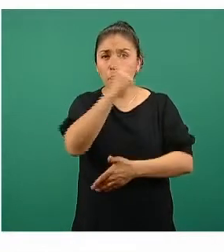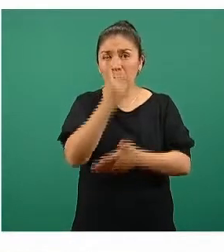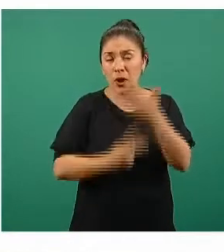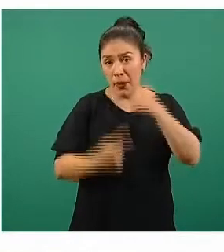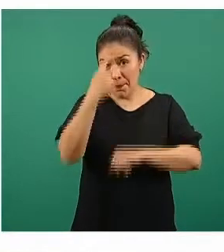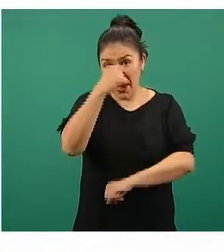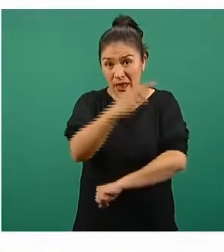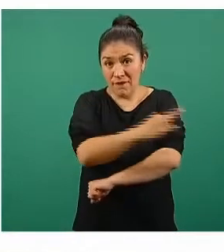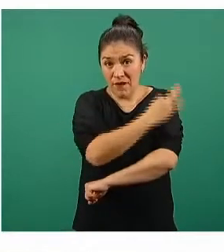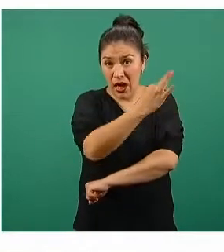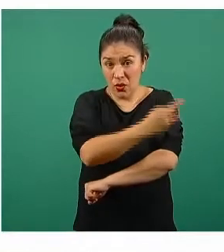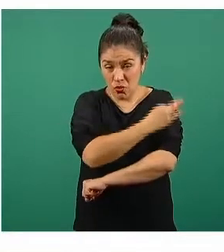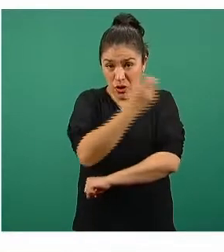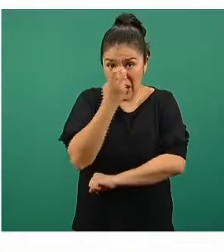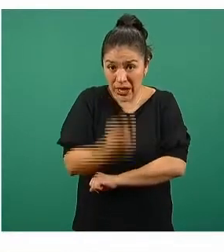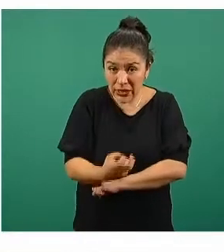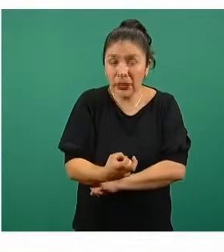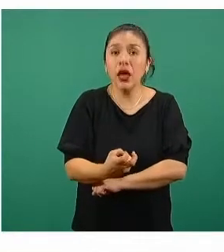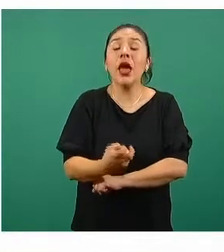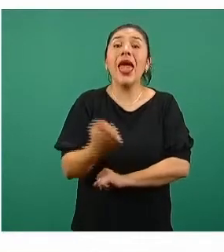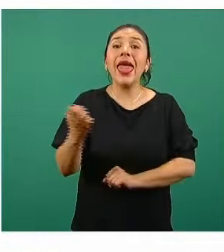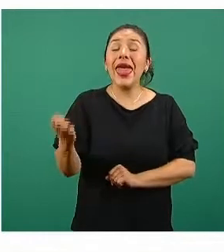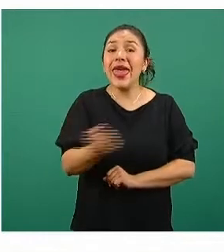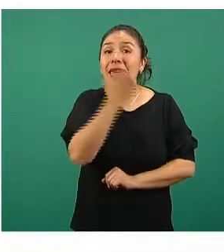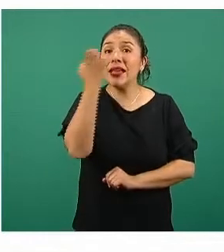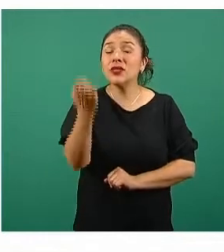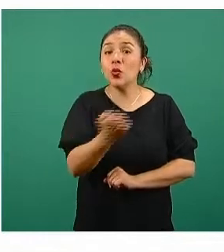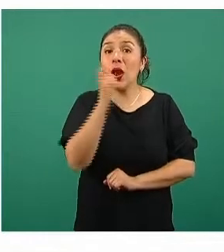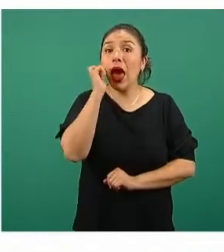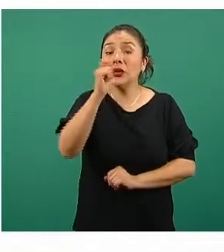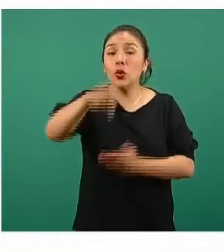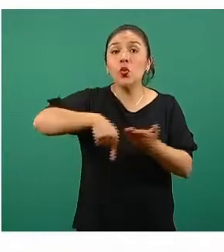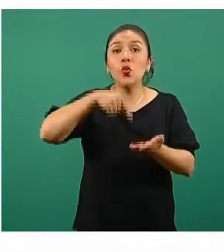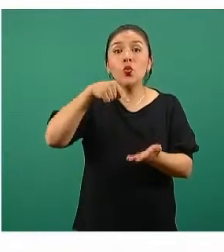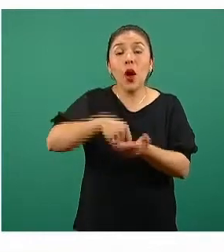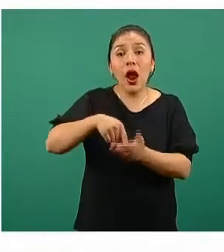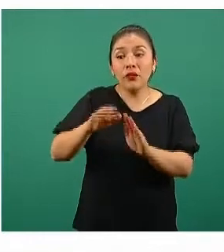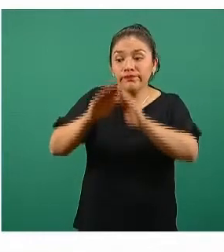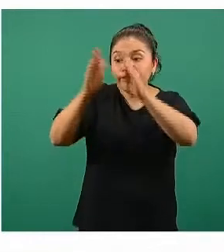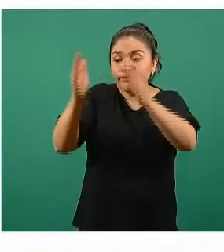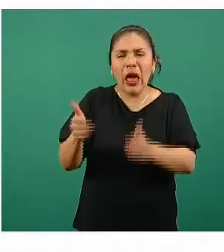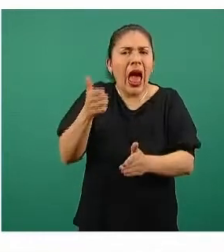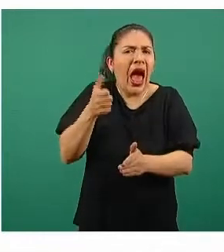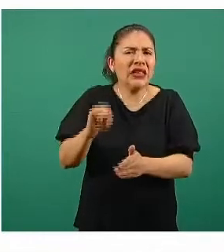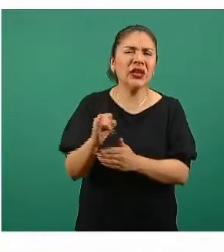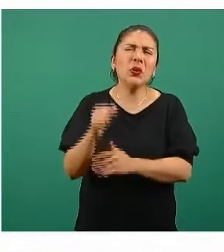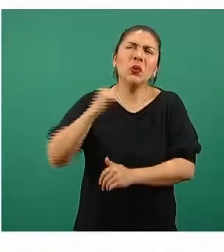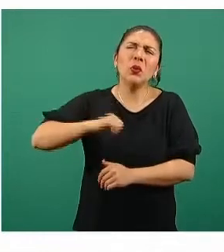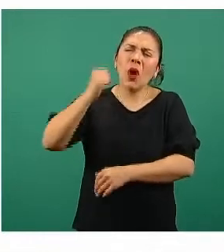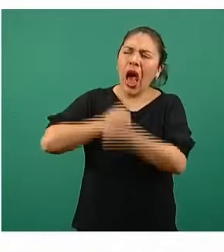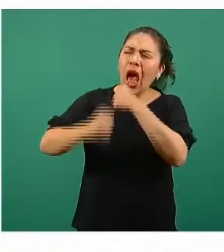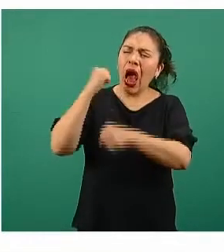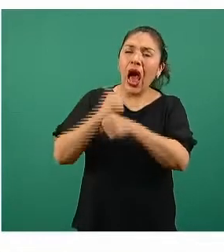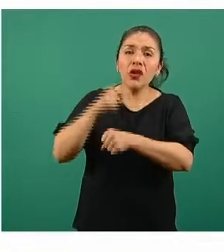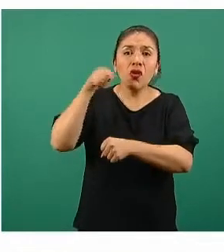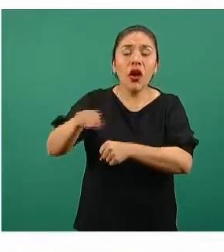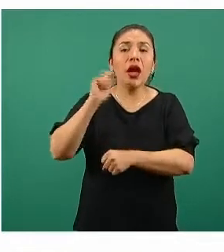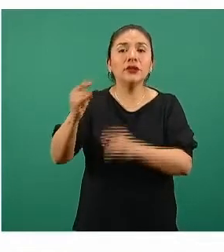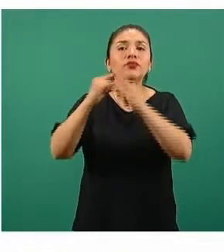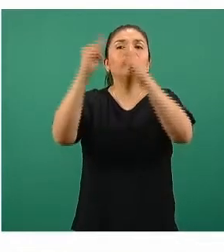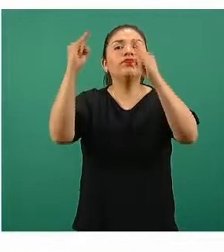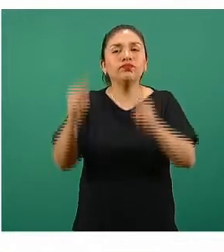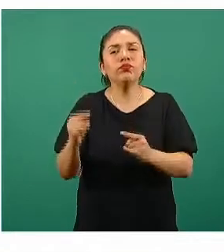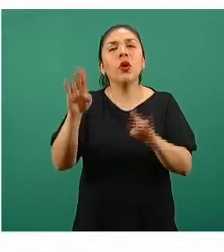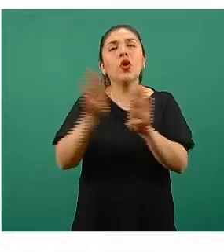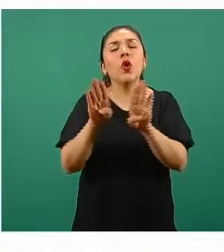de vacunación universal, las escuelas fungen y han fungido durante mucho tiempo como puestos o